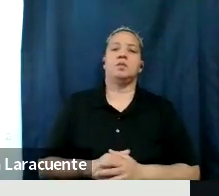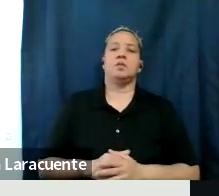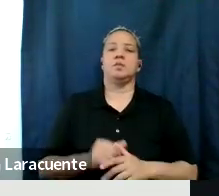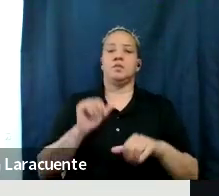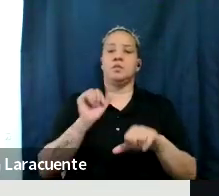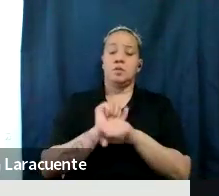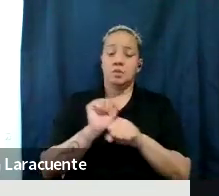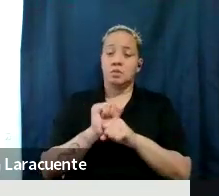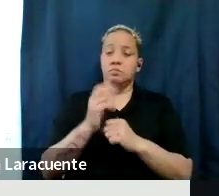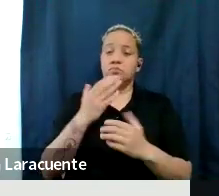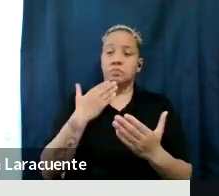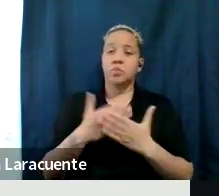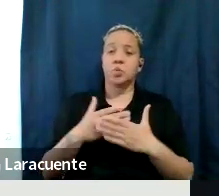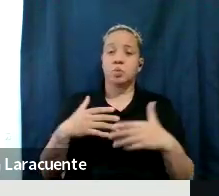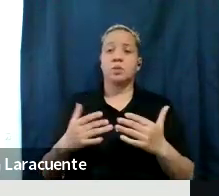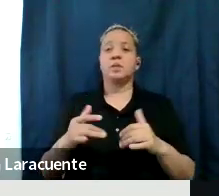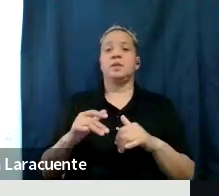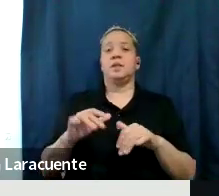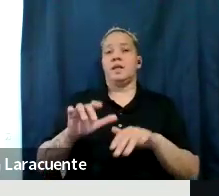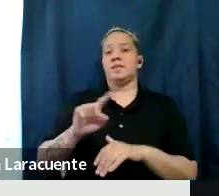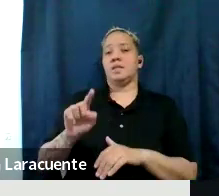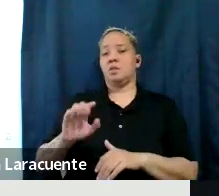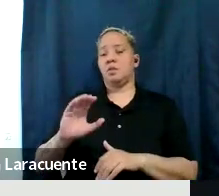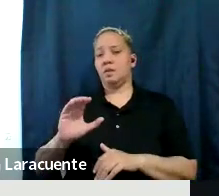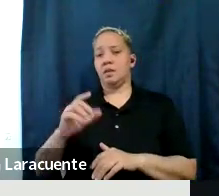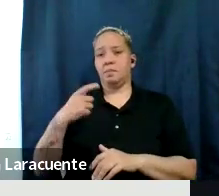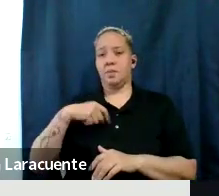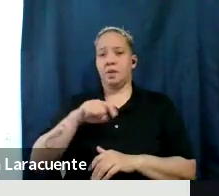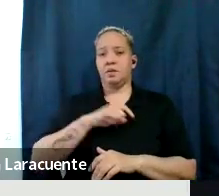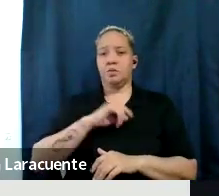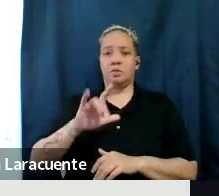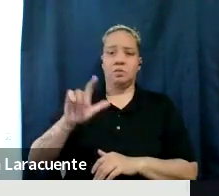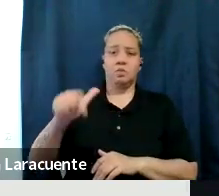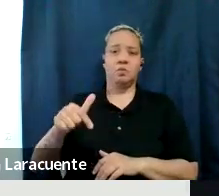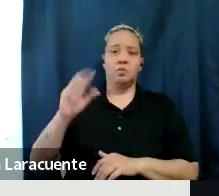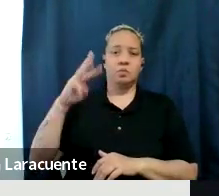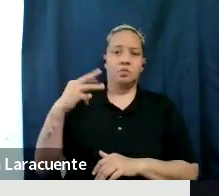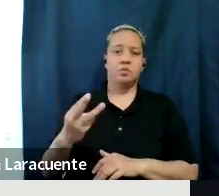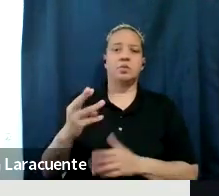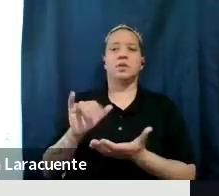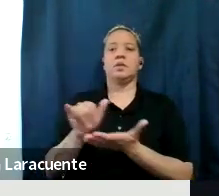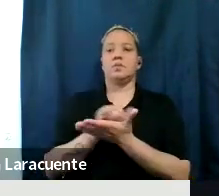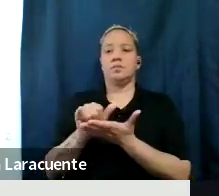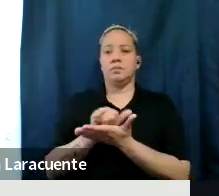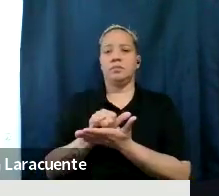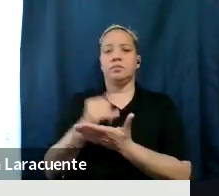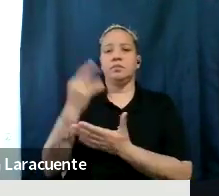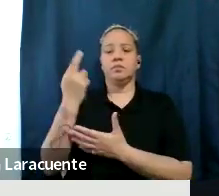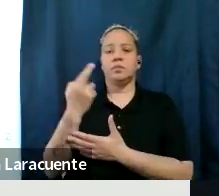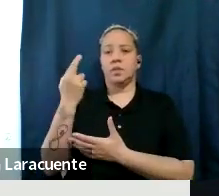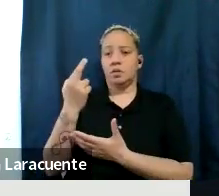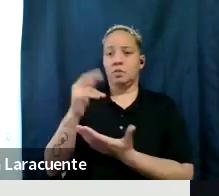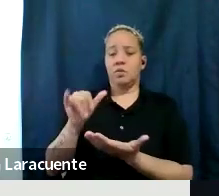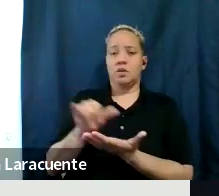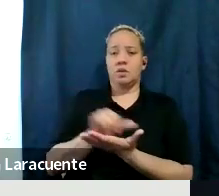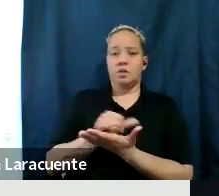que lleva Zenobia Camprubí en España, luego en Washington y en Nueva York. Por eso en Nueva York